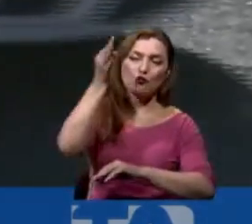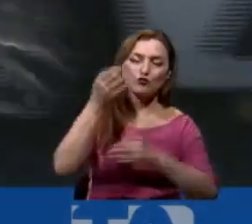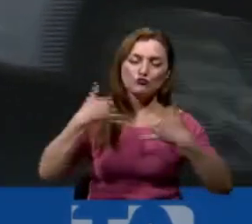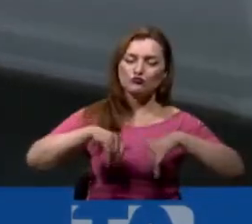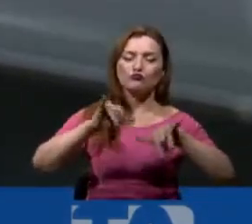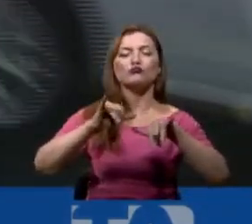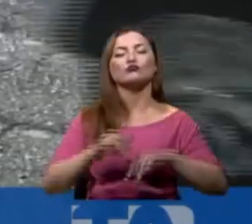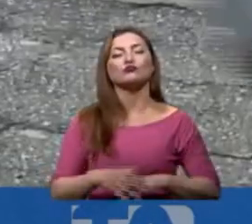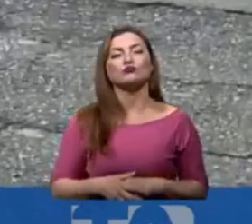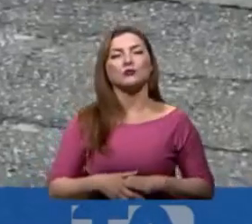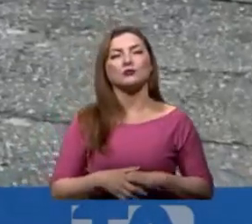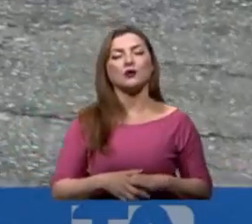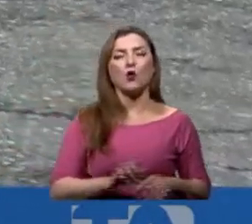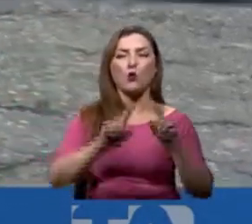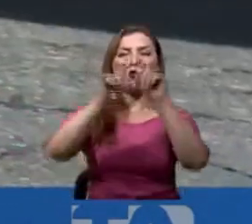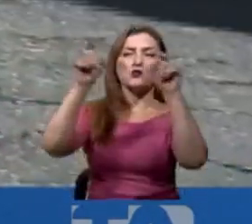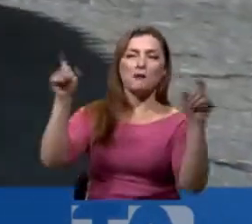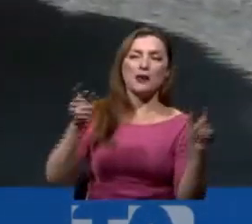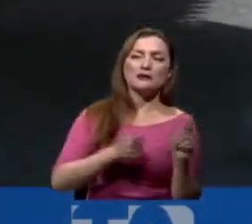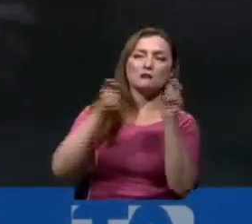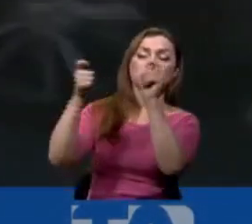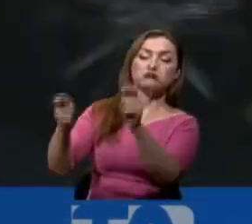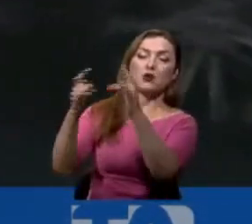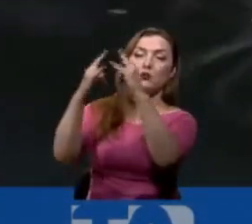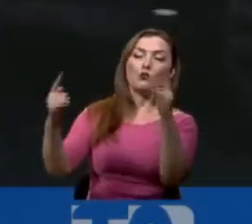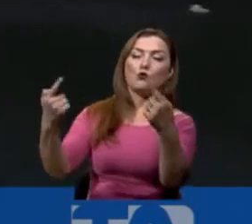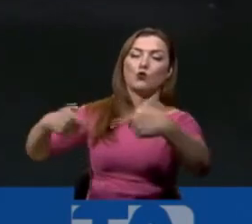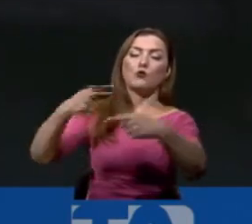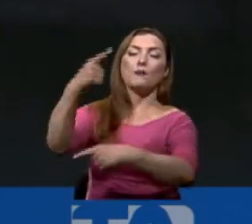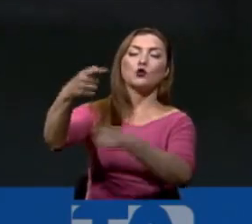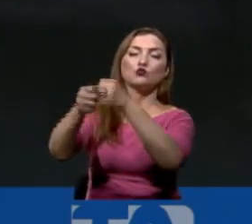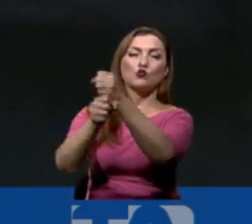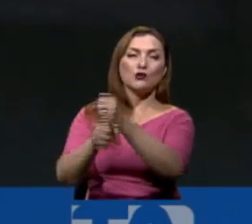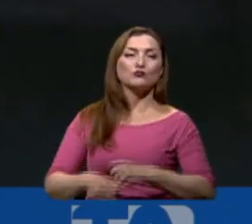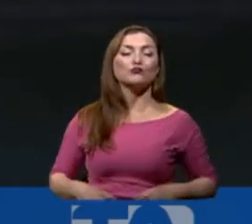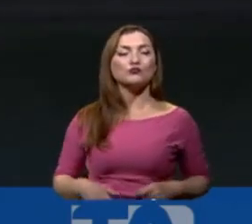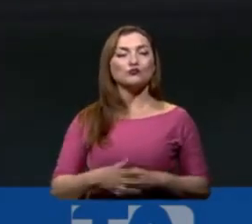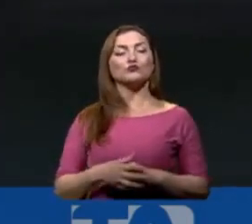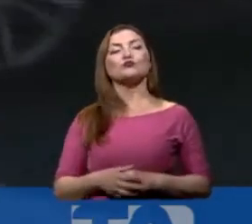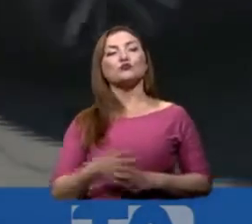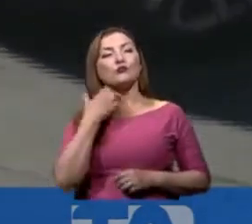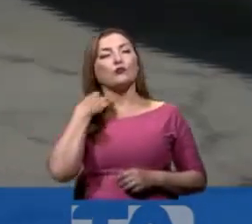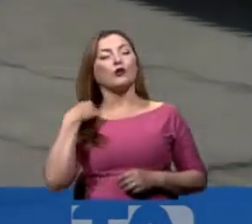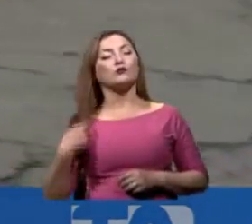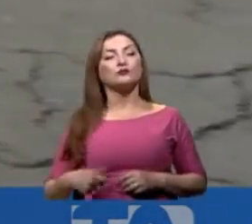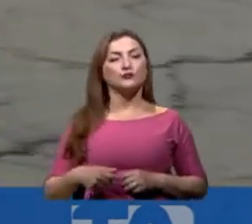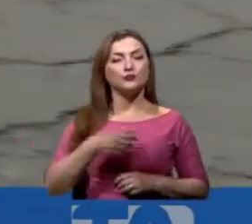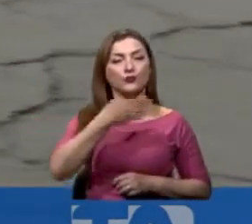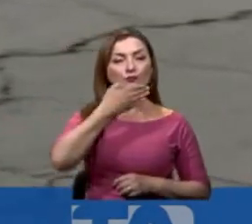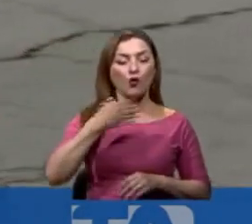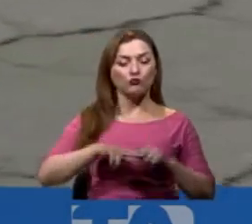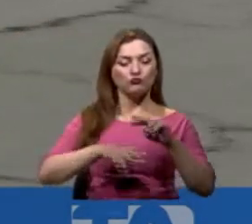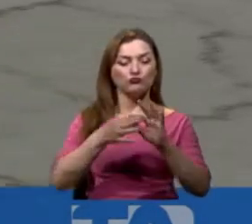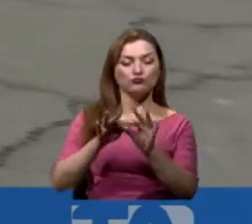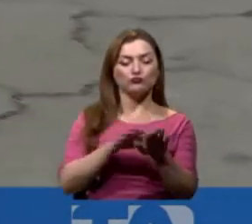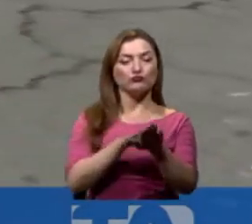pensar en una concesión de la Simón Bolívar a mediano y largo plazo, será el próximo año, ¿no es cierto? Ya tendremos acciones de mejora de infraestructura,